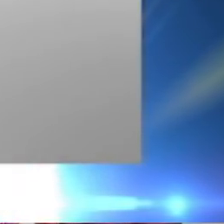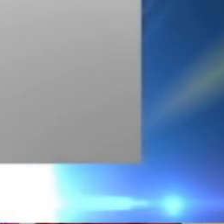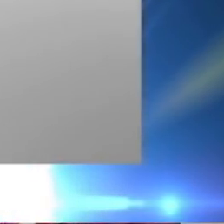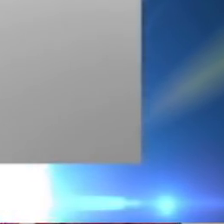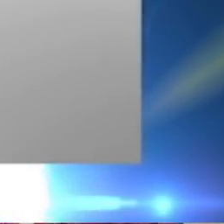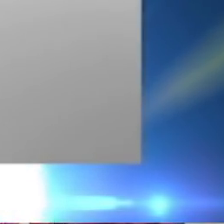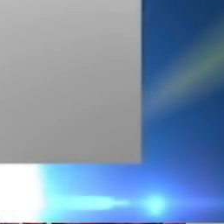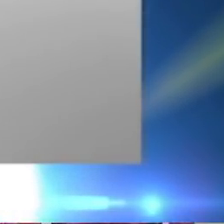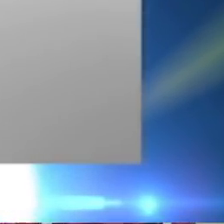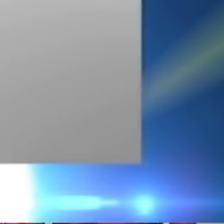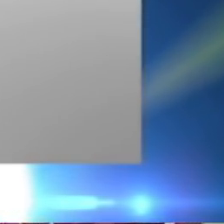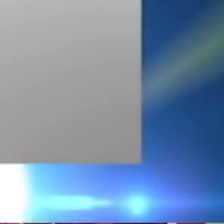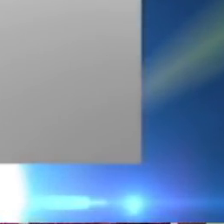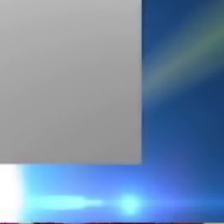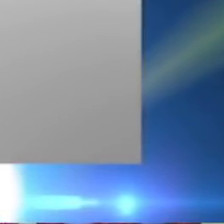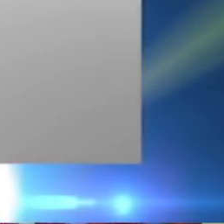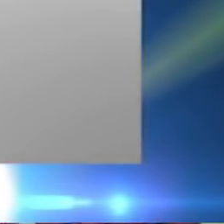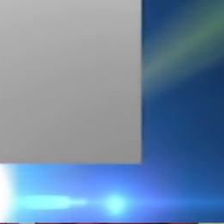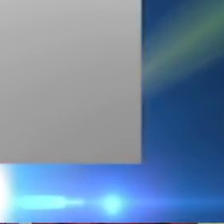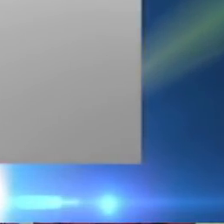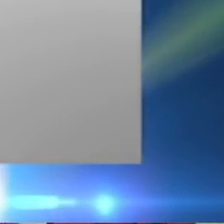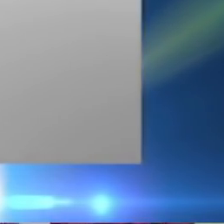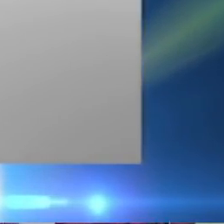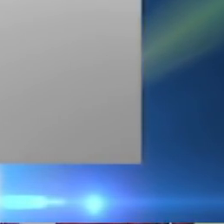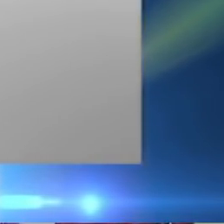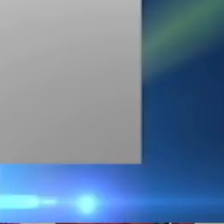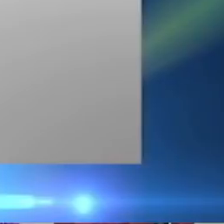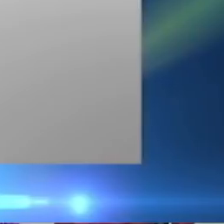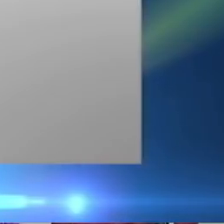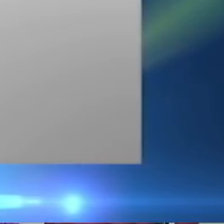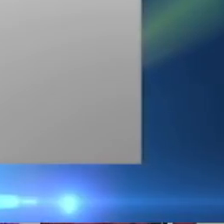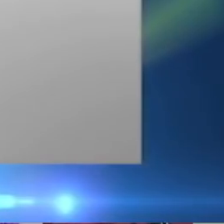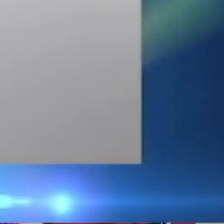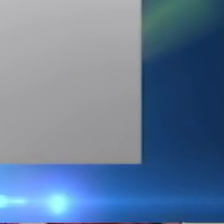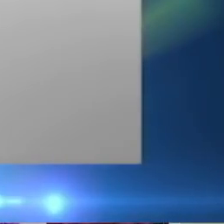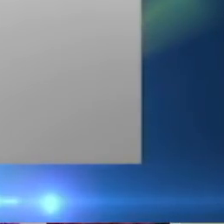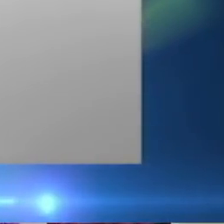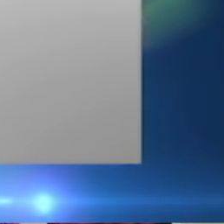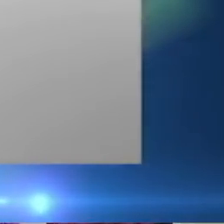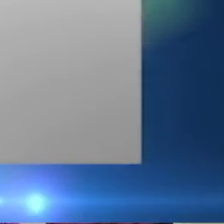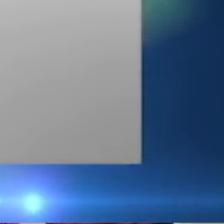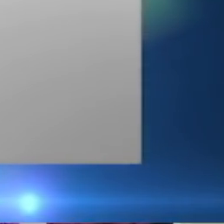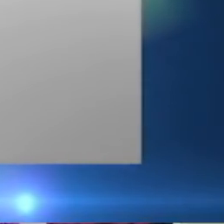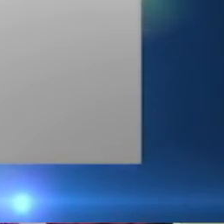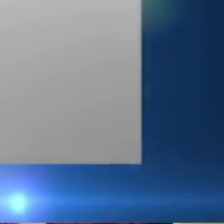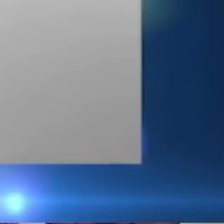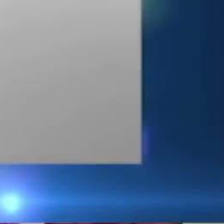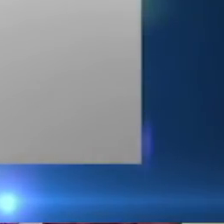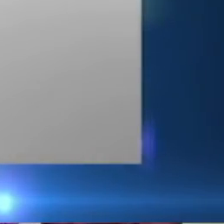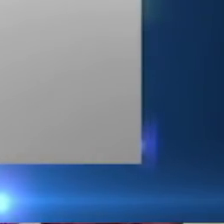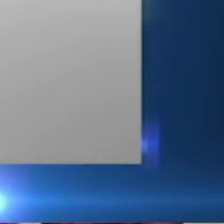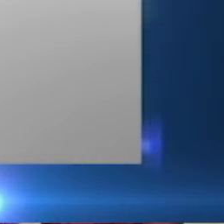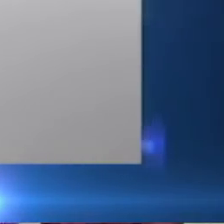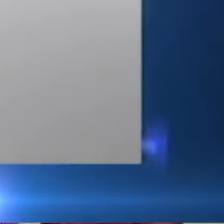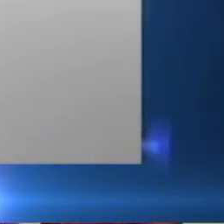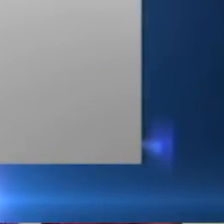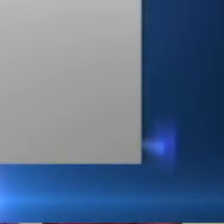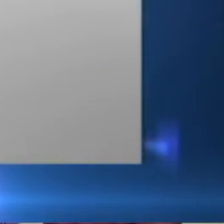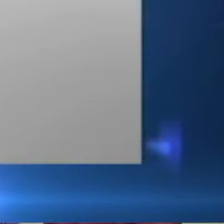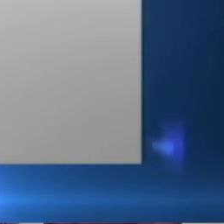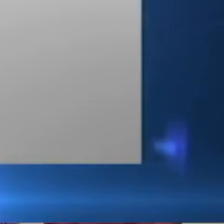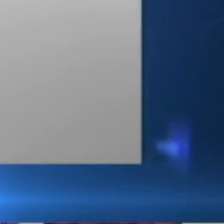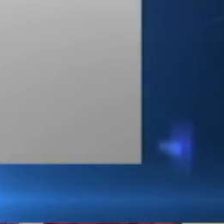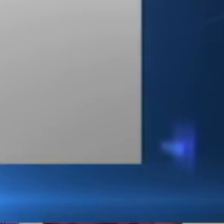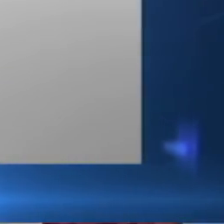sola en las escrituras, ¿el esposo tiene derecho a reclamar el apartamento que es el hogar de la pareja? Bueno,